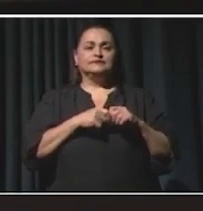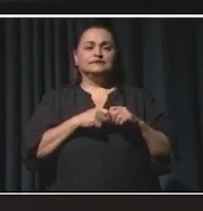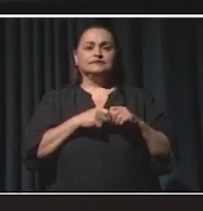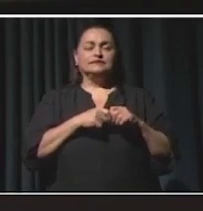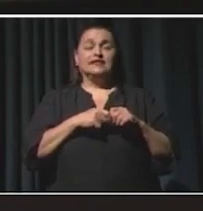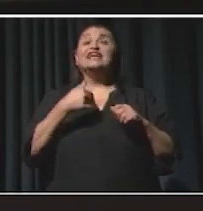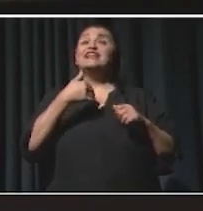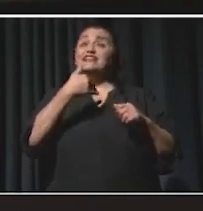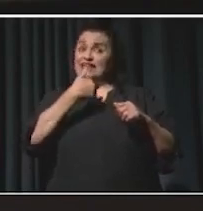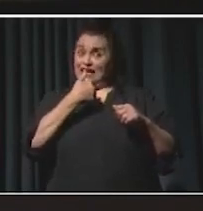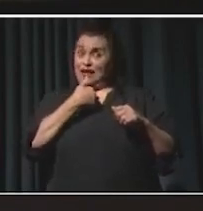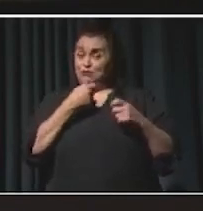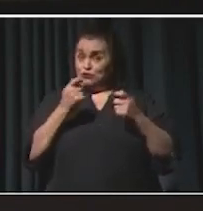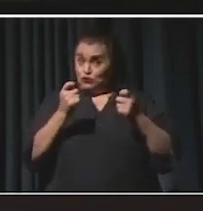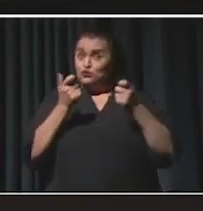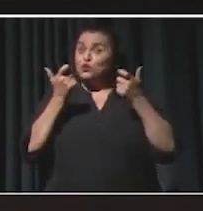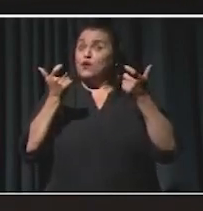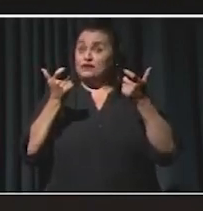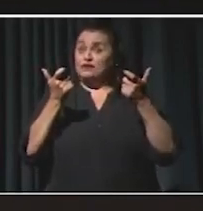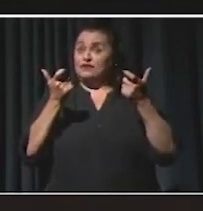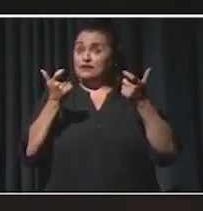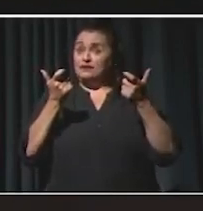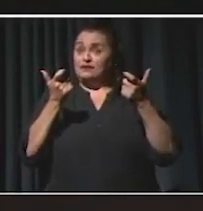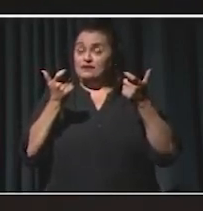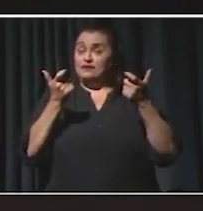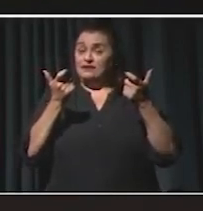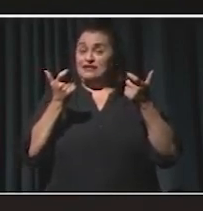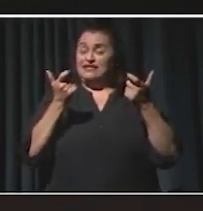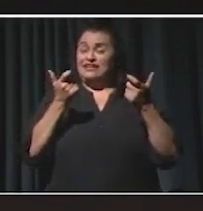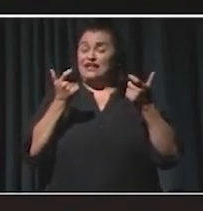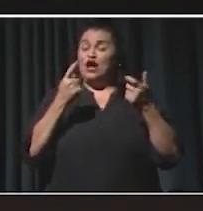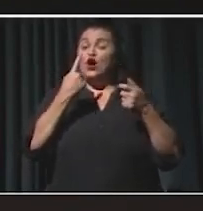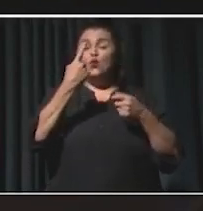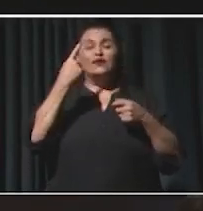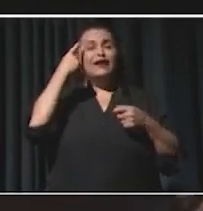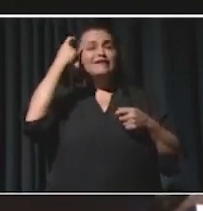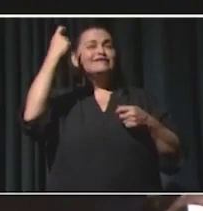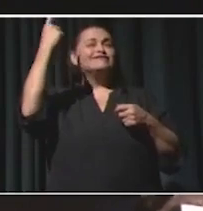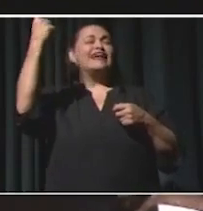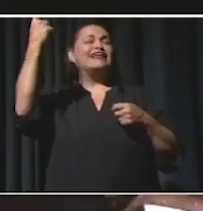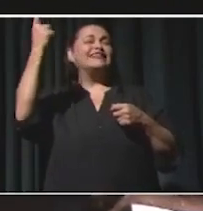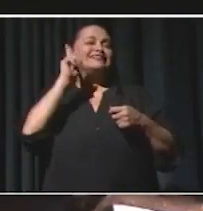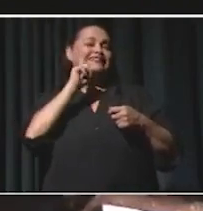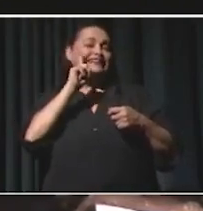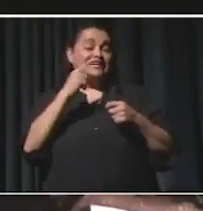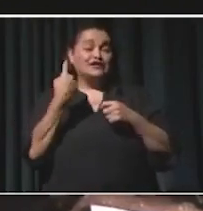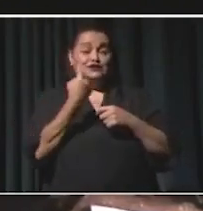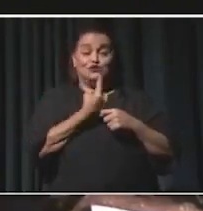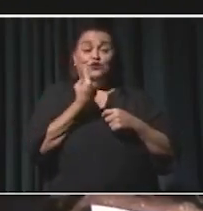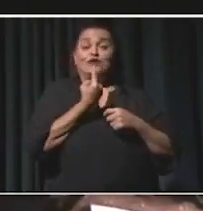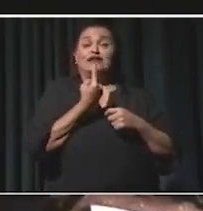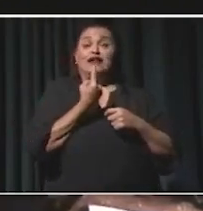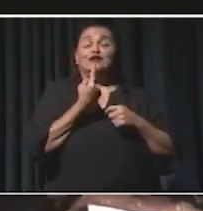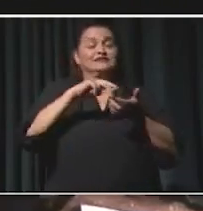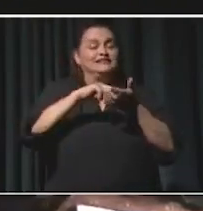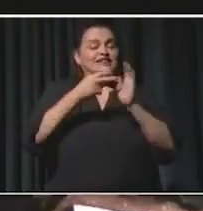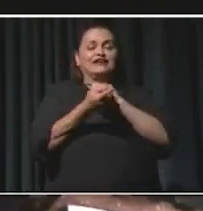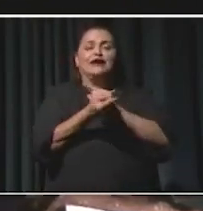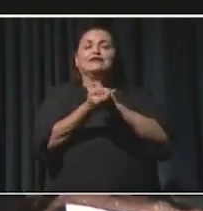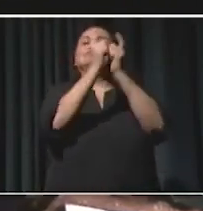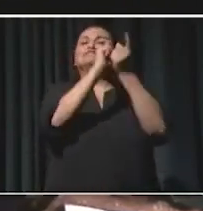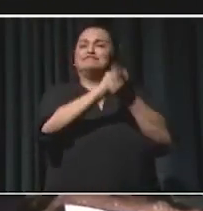si tenemos suerte, una fantasía en solitario puede convertirse en